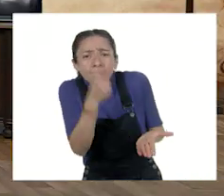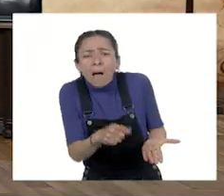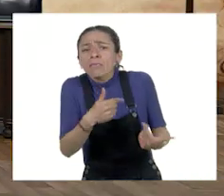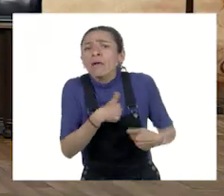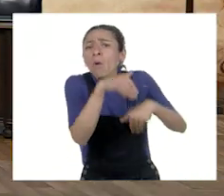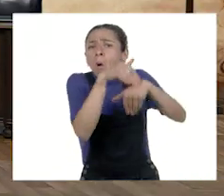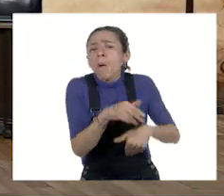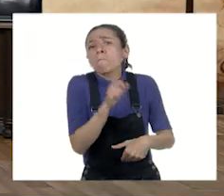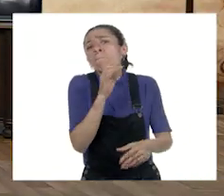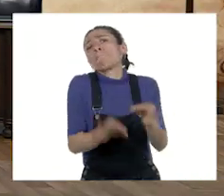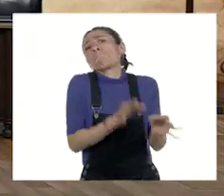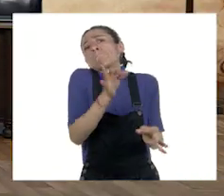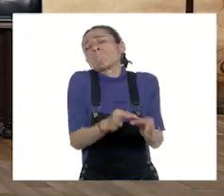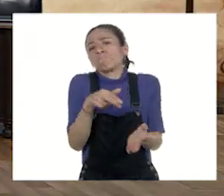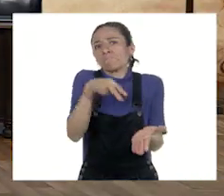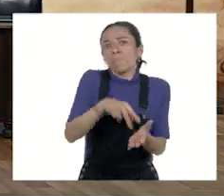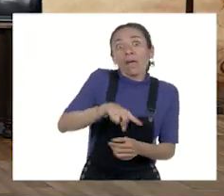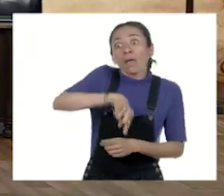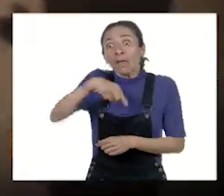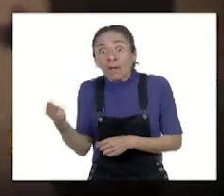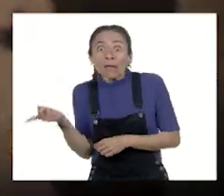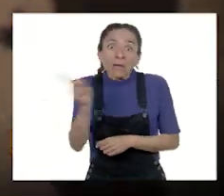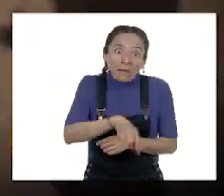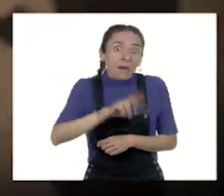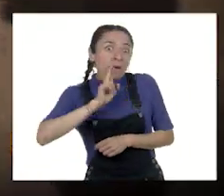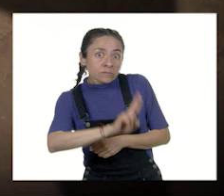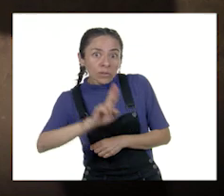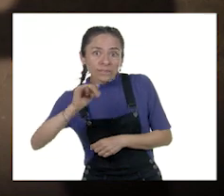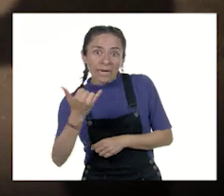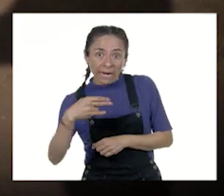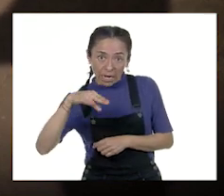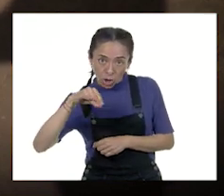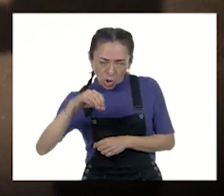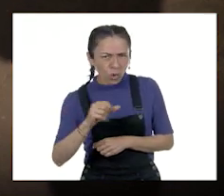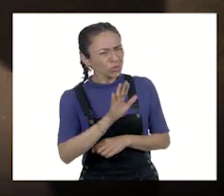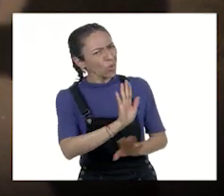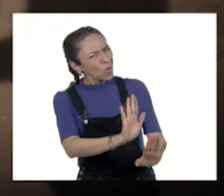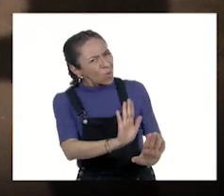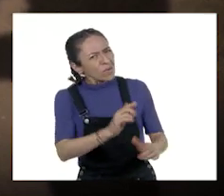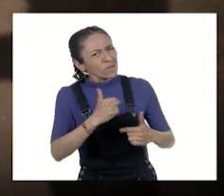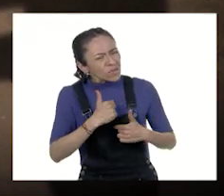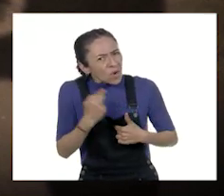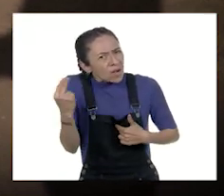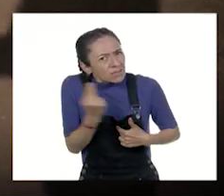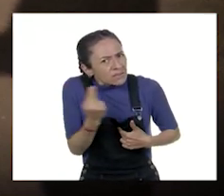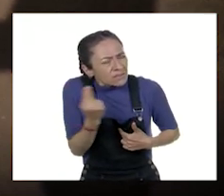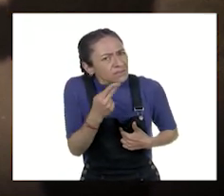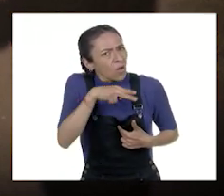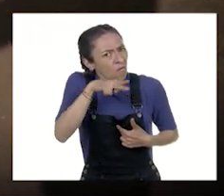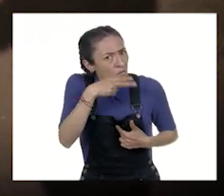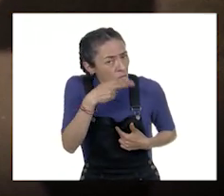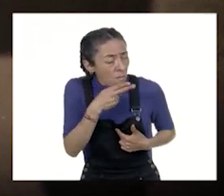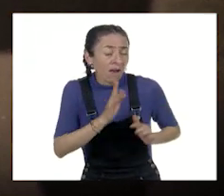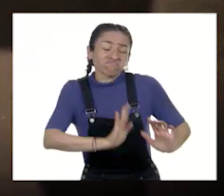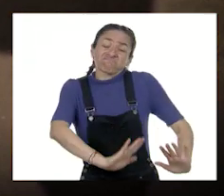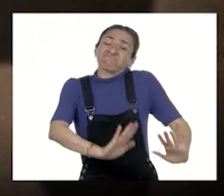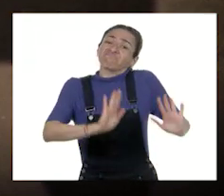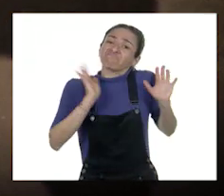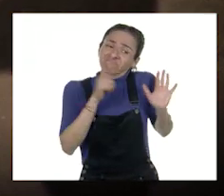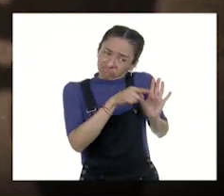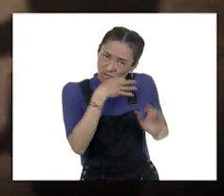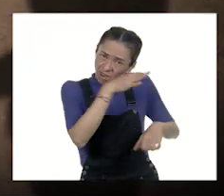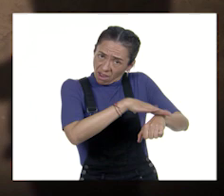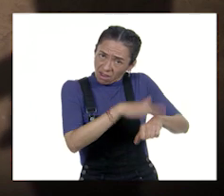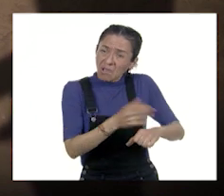diputado Reynoso que le contesta muy ufano: si tenemos necesidad de fumar, yo aseguro que se irán algunas personas, se retirarán,